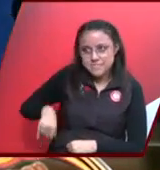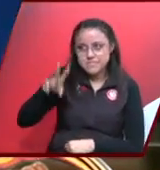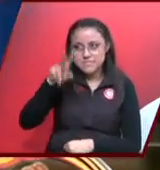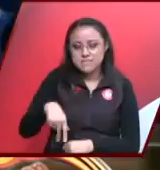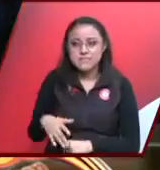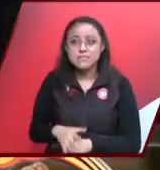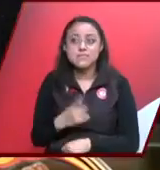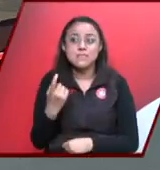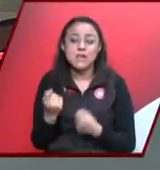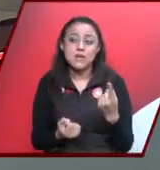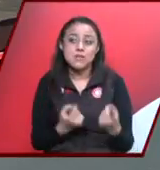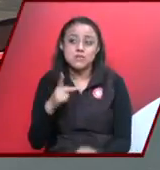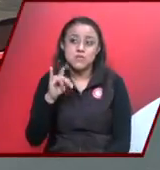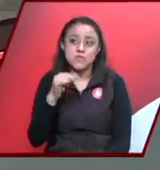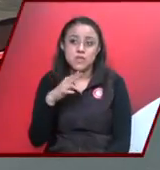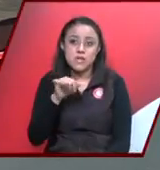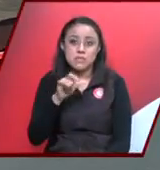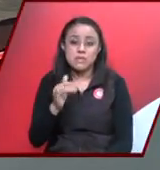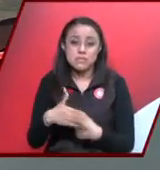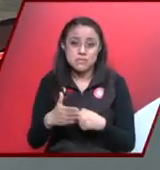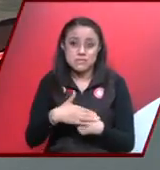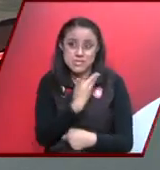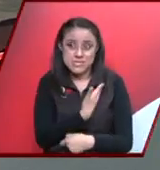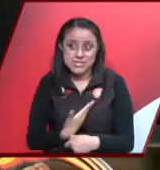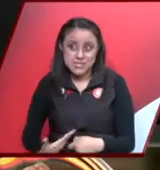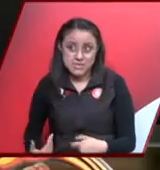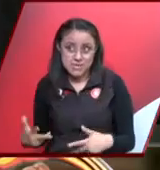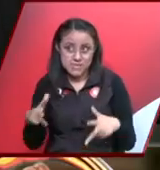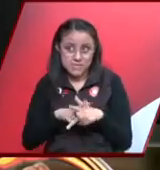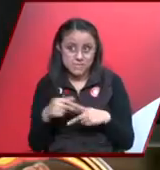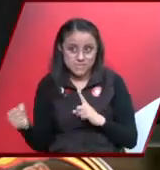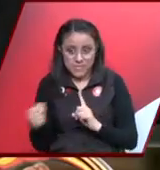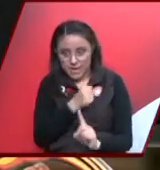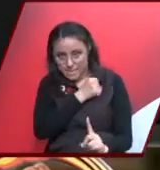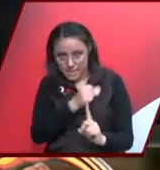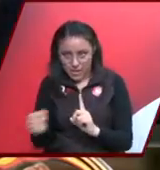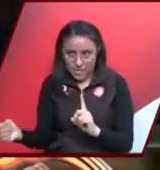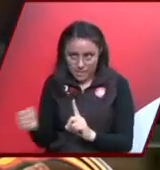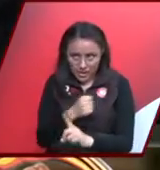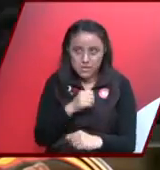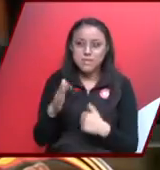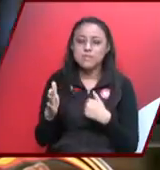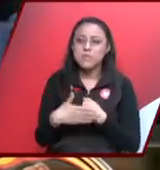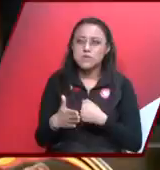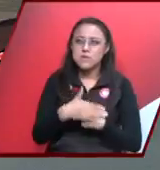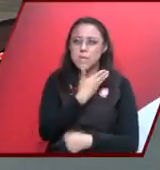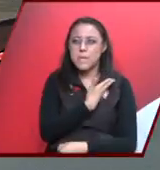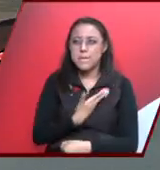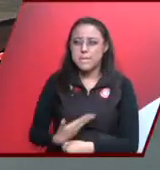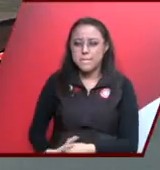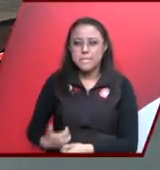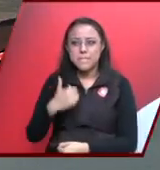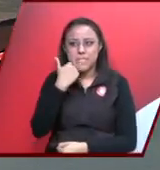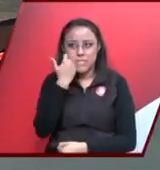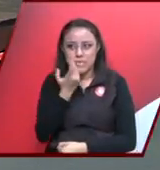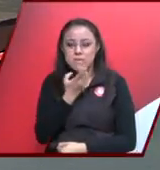que algunos filipinos van a ver a su próximo presidente dándose cachetadas. Cuando ese presidente pide